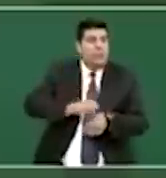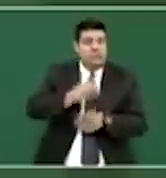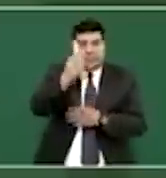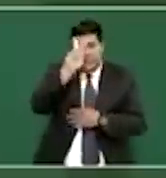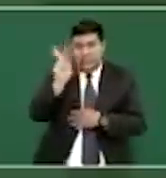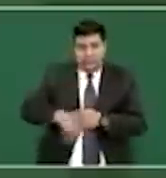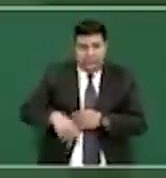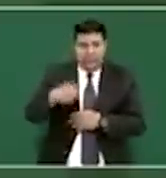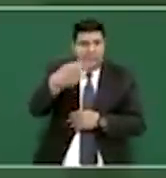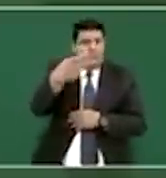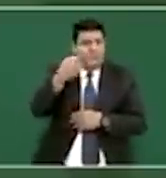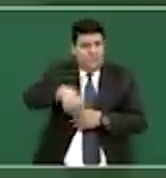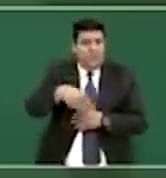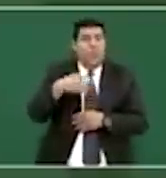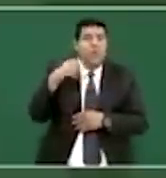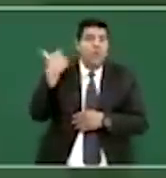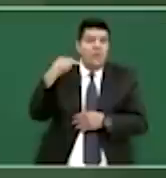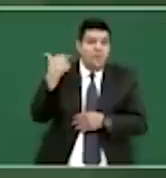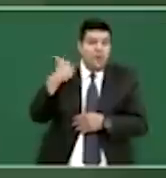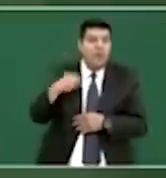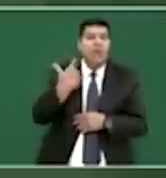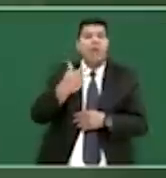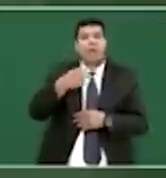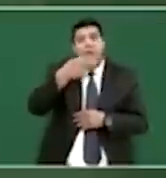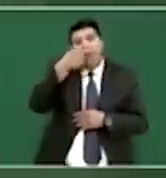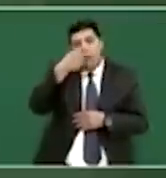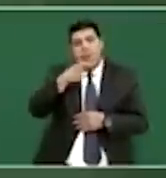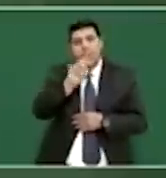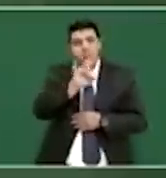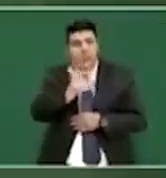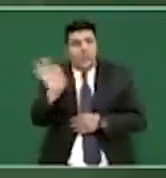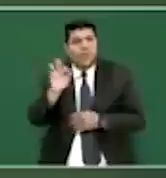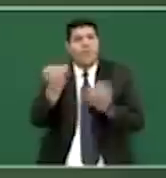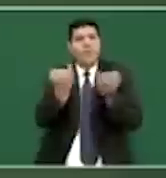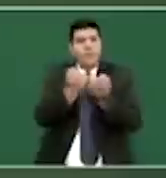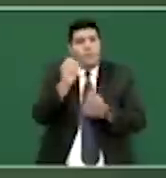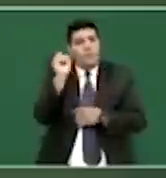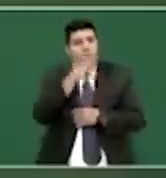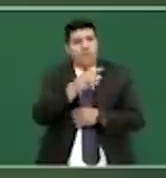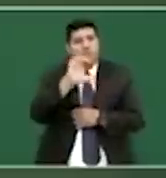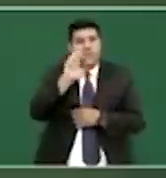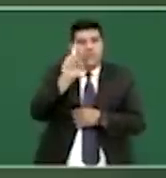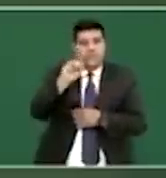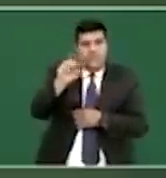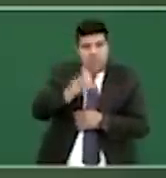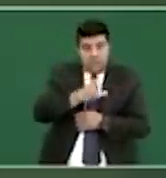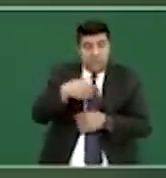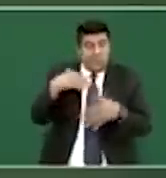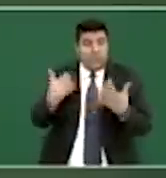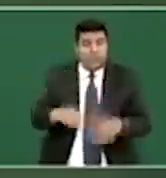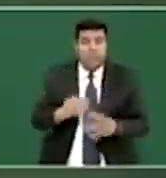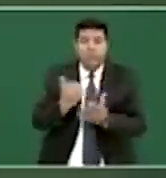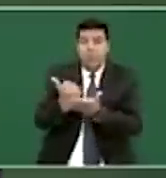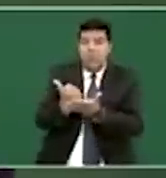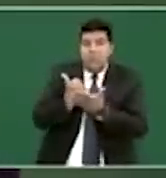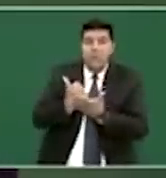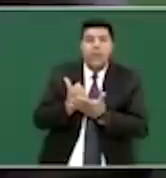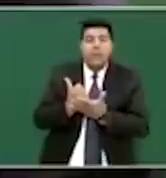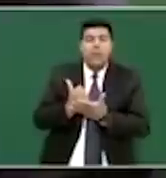zona metropolitana, en la Ciudad de México, nos ayudaron mucho, porque quienes